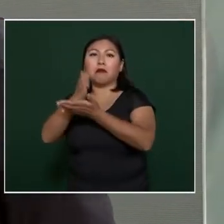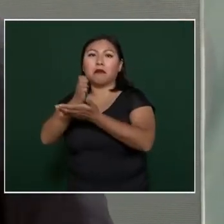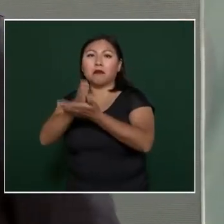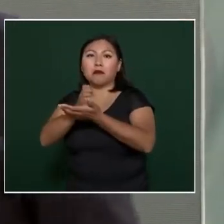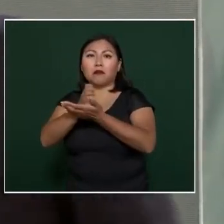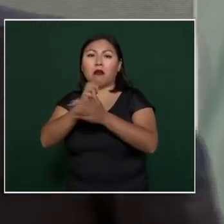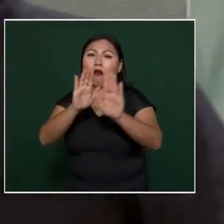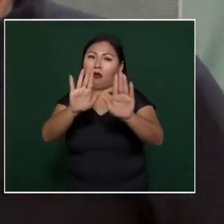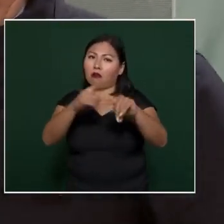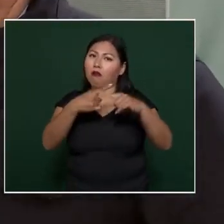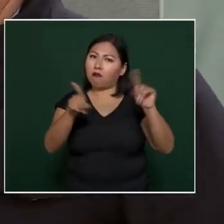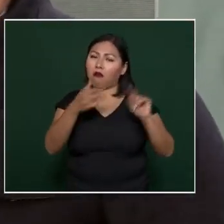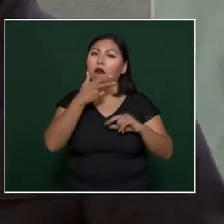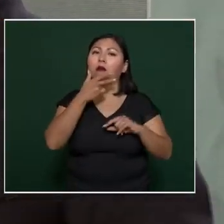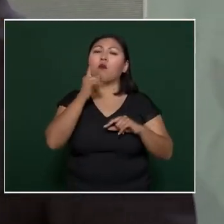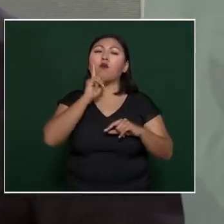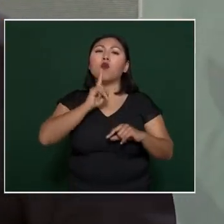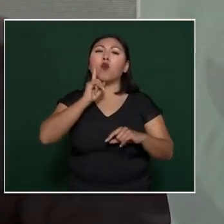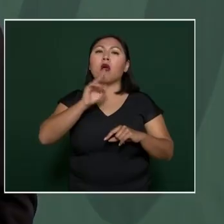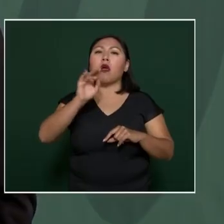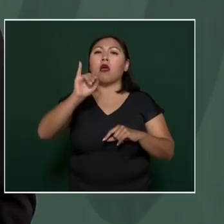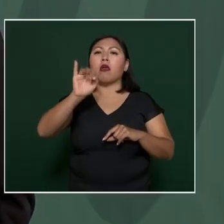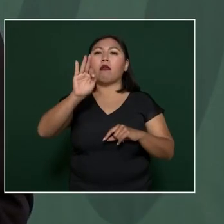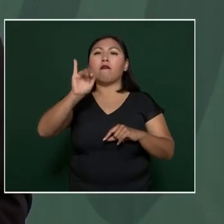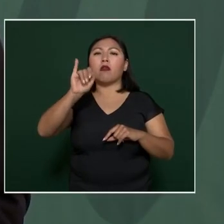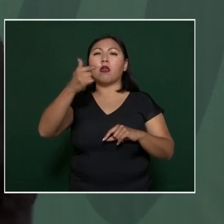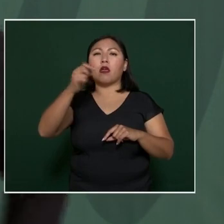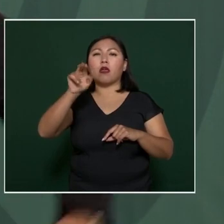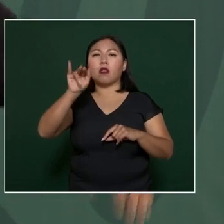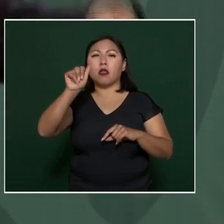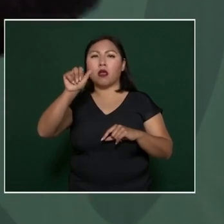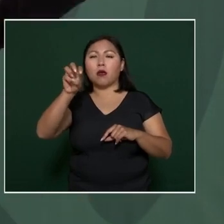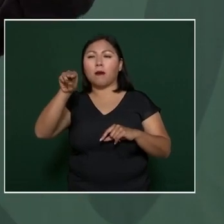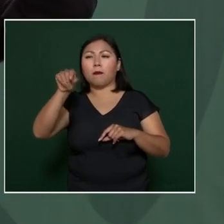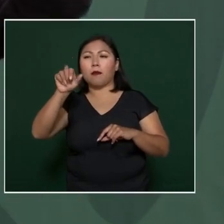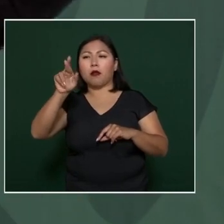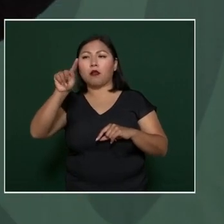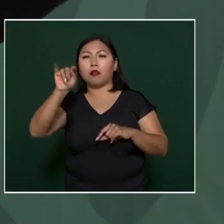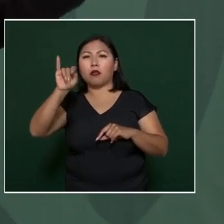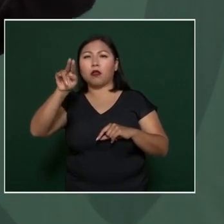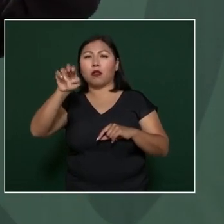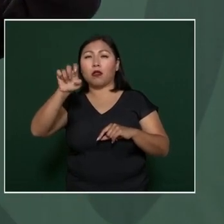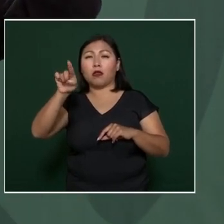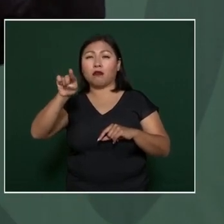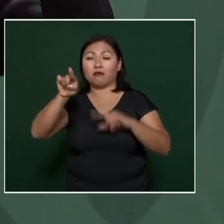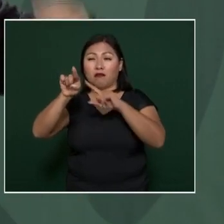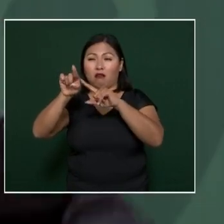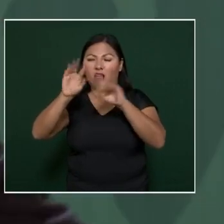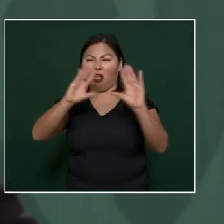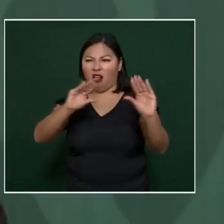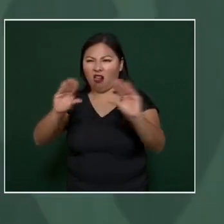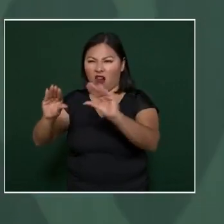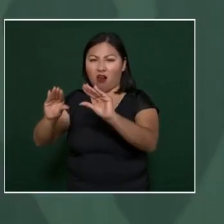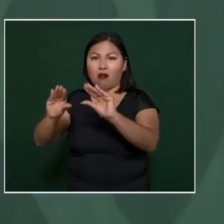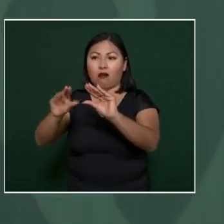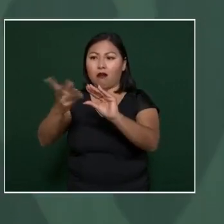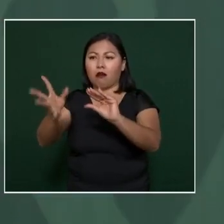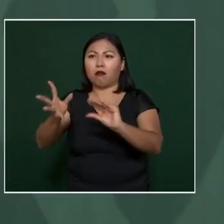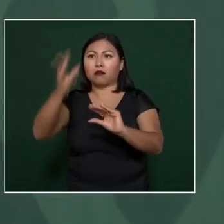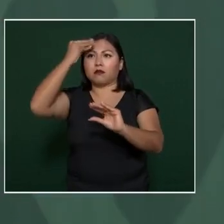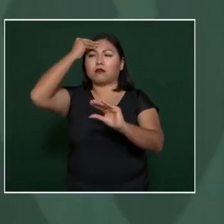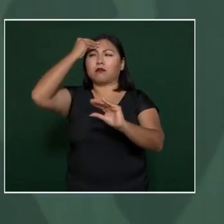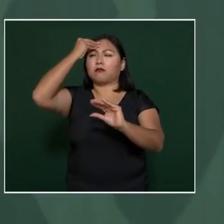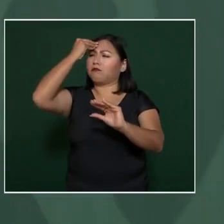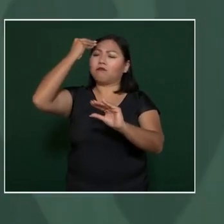fenia Martínez no no no no no ya no sí